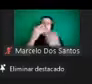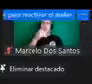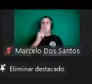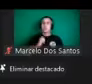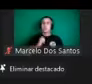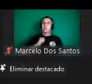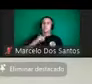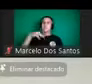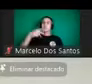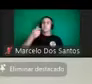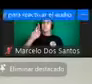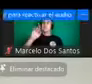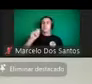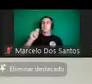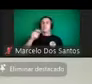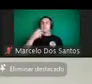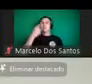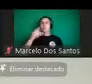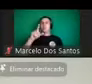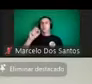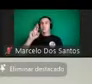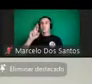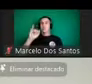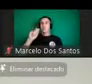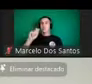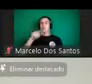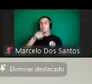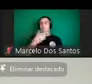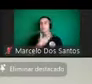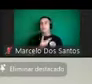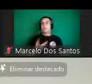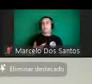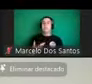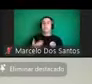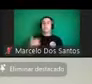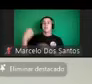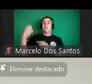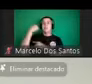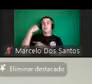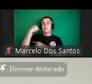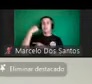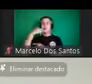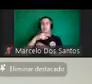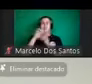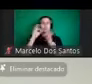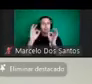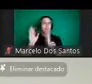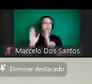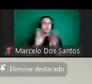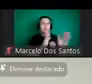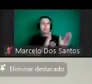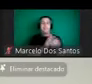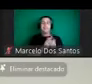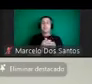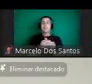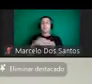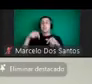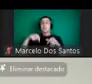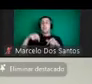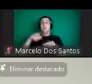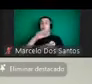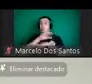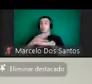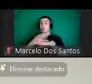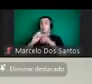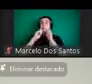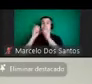Esa llamó hasta llegó Ñandere Mbiapó para continuar con la planificación de la tarde.